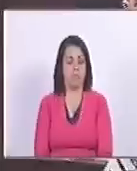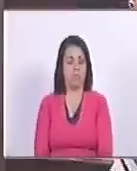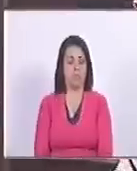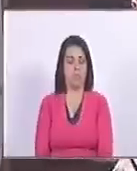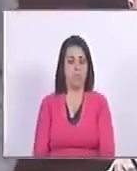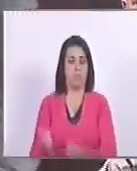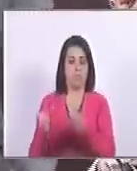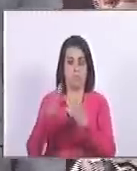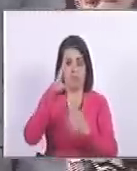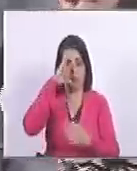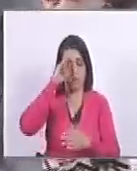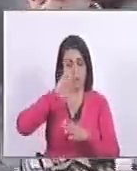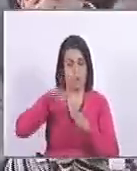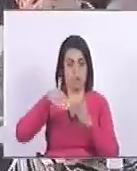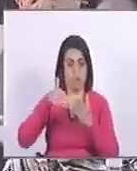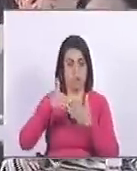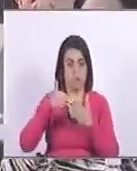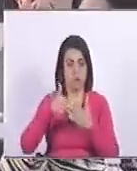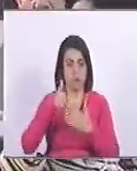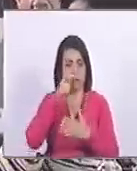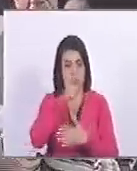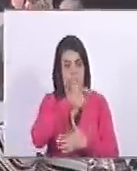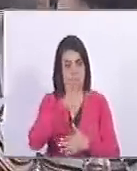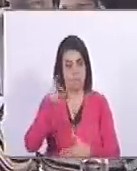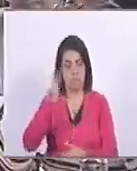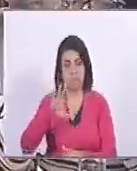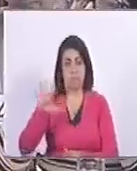Bendiciones de Dios para todos. Buenas tardes, pueblo de Venezuela,